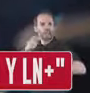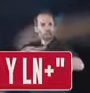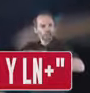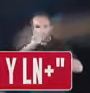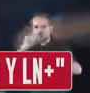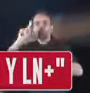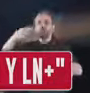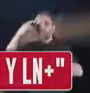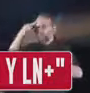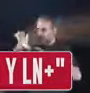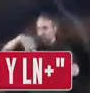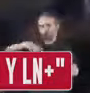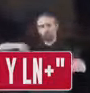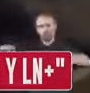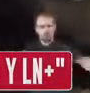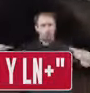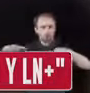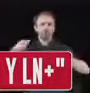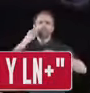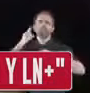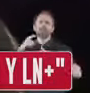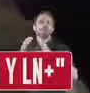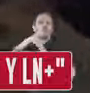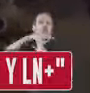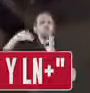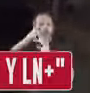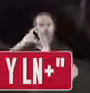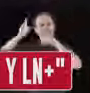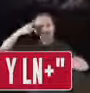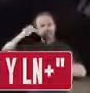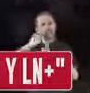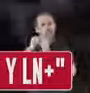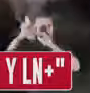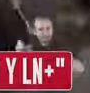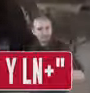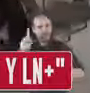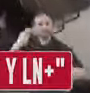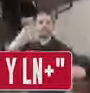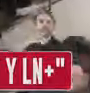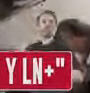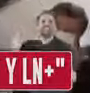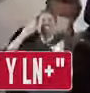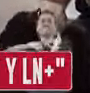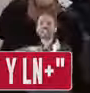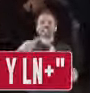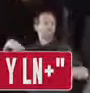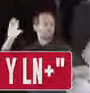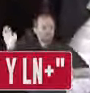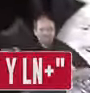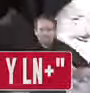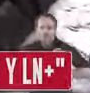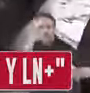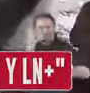también de la oposición es de los medios de comunicación es de los empresarios es de los sindicatos es de todos